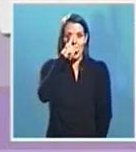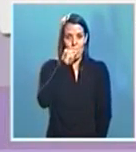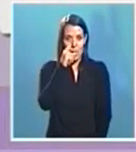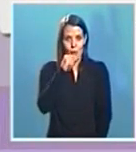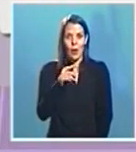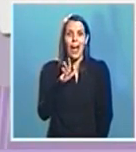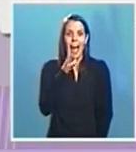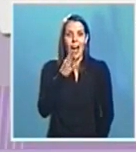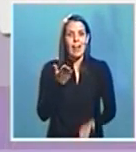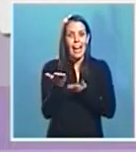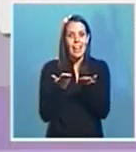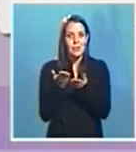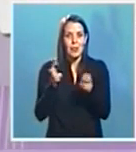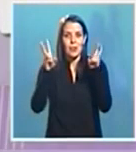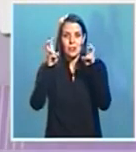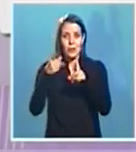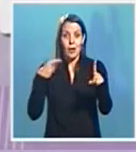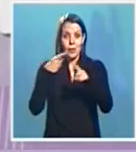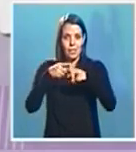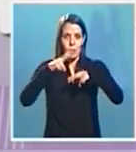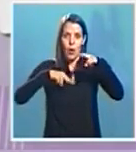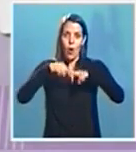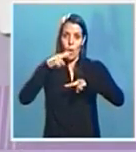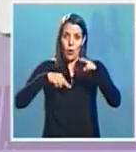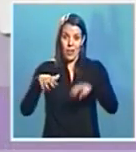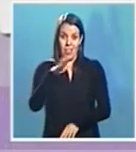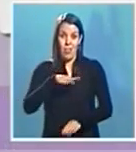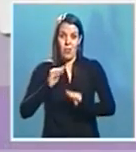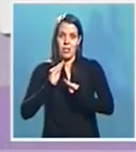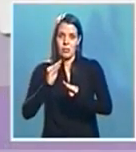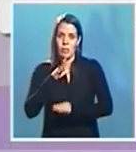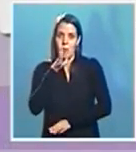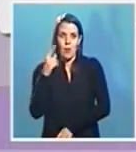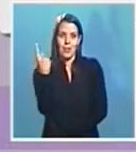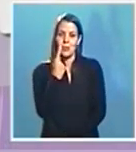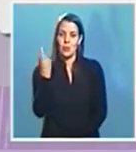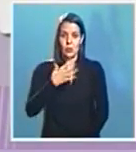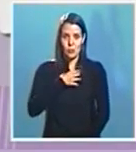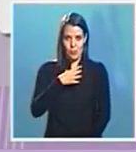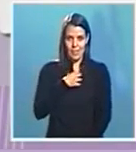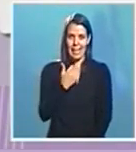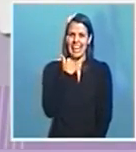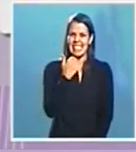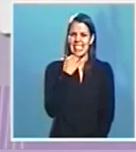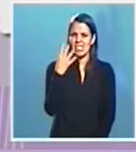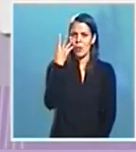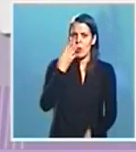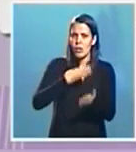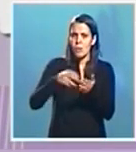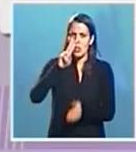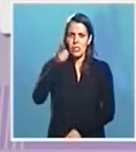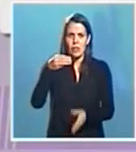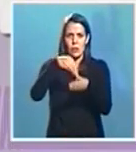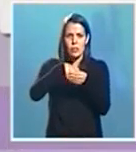nova partida de axudas para obras nas parroquias que non poderían realizar por se mesmos. Son cerca de 4 millóns de euros que recolle o